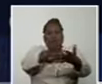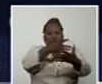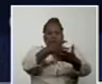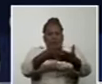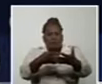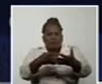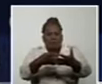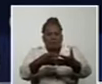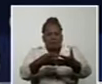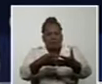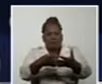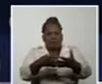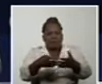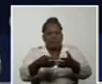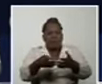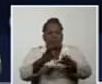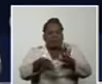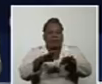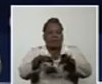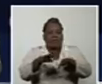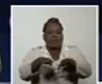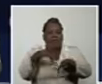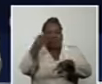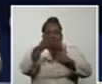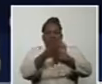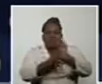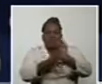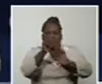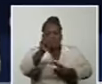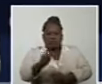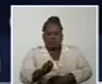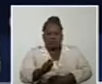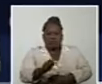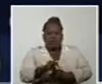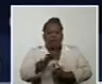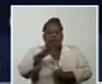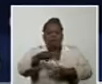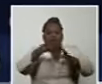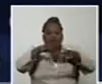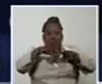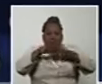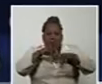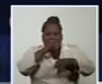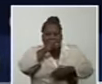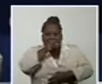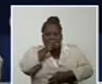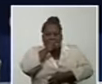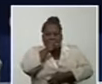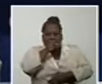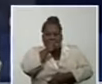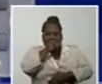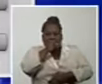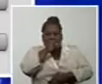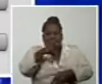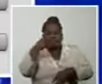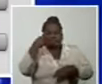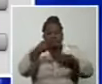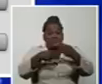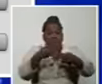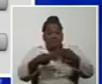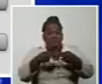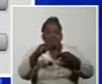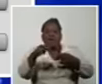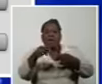en dependencia de las características de la superficie. Estos son estudios que se han hecho. Es verdad que se plantea en este